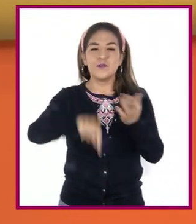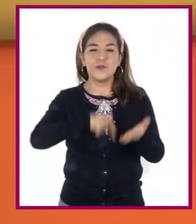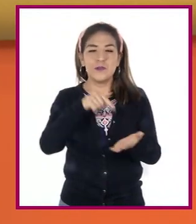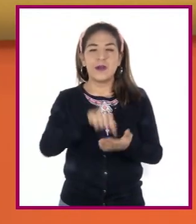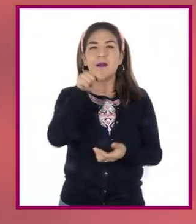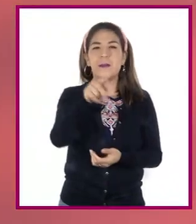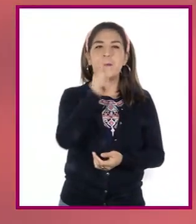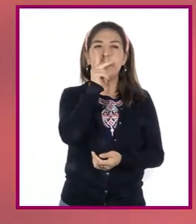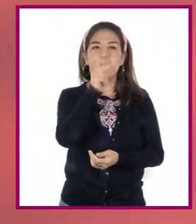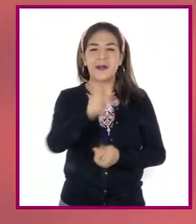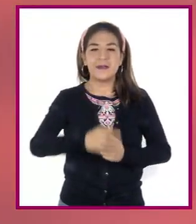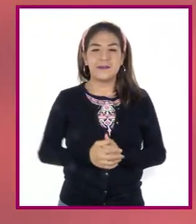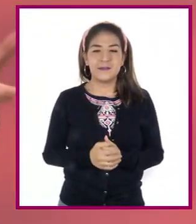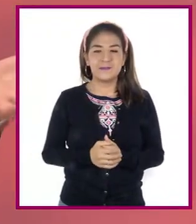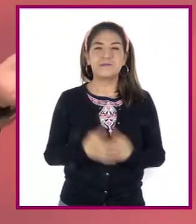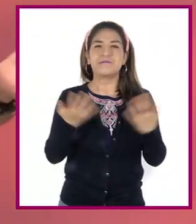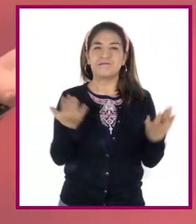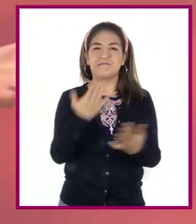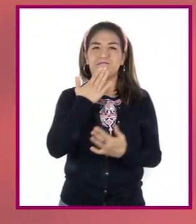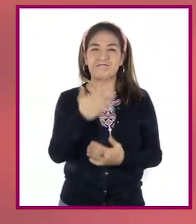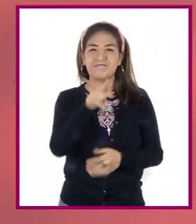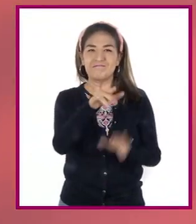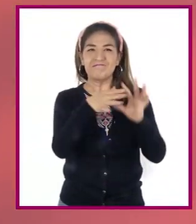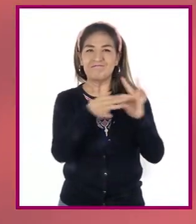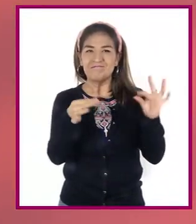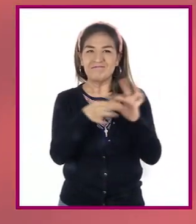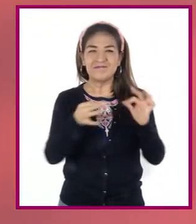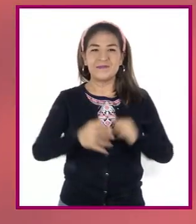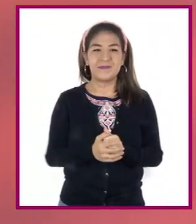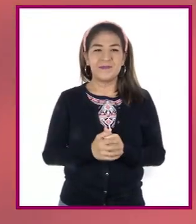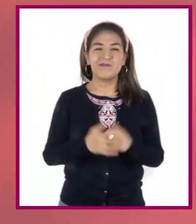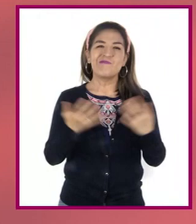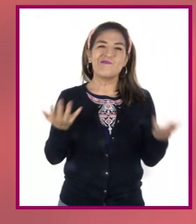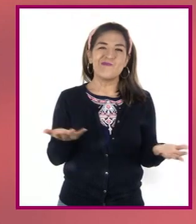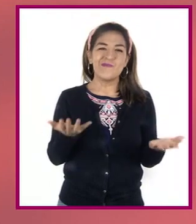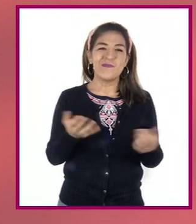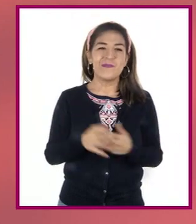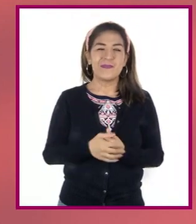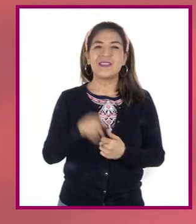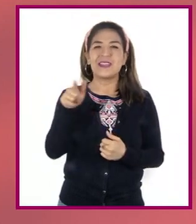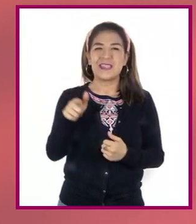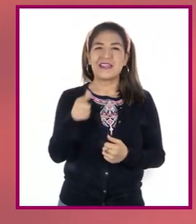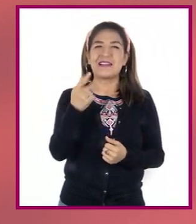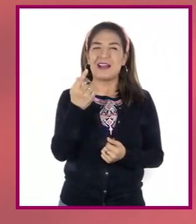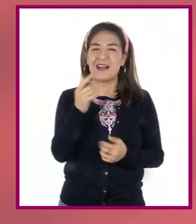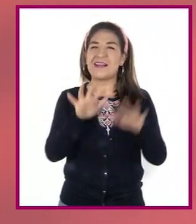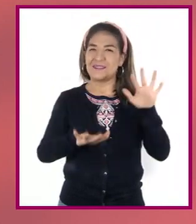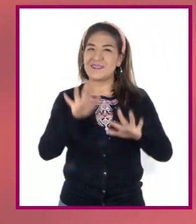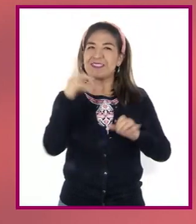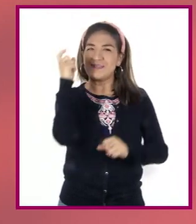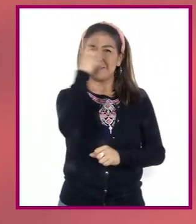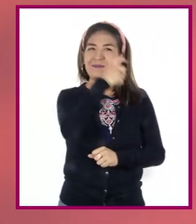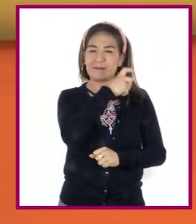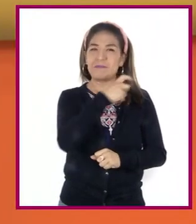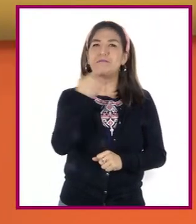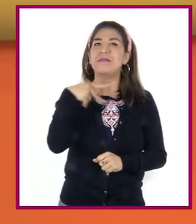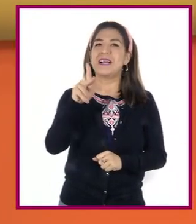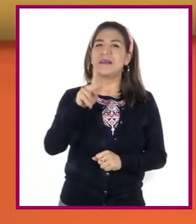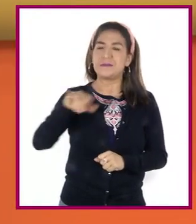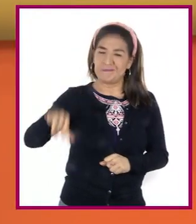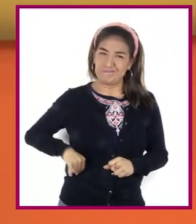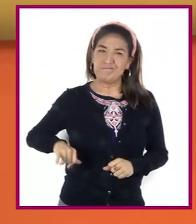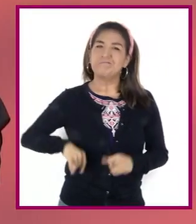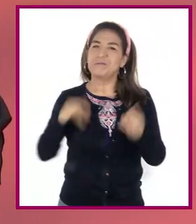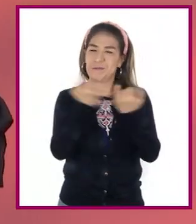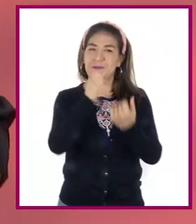sus palabras. Eso suena muy bien, profesora, aunque algo complicado. Muy interesante.